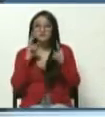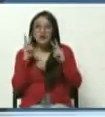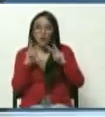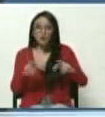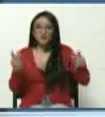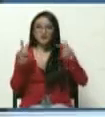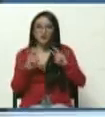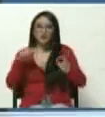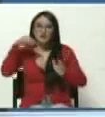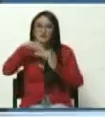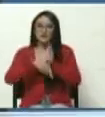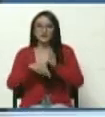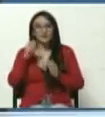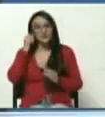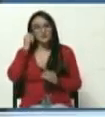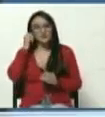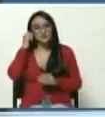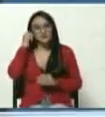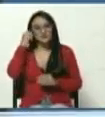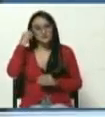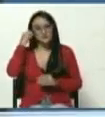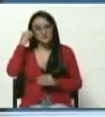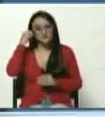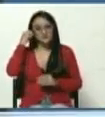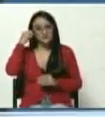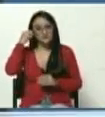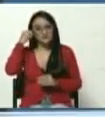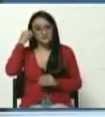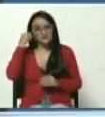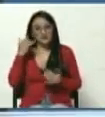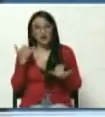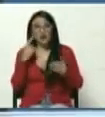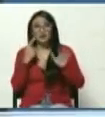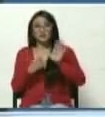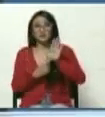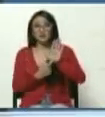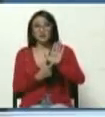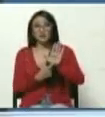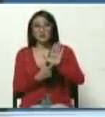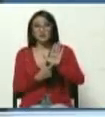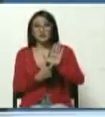auditoría profunda y vamos a mostrar